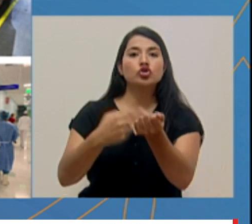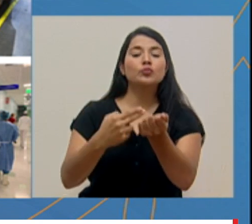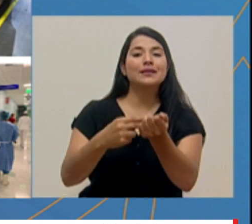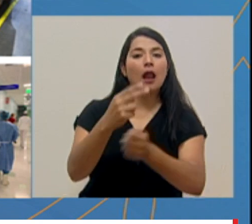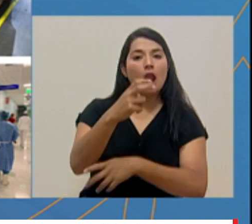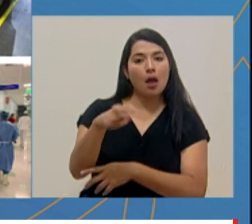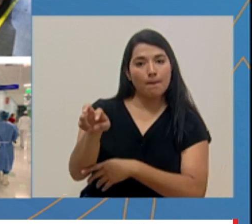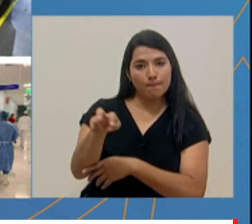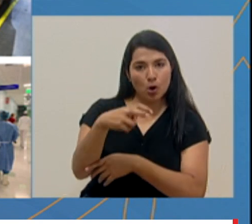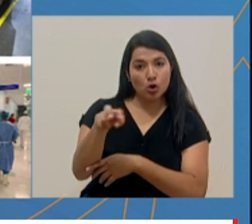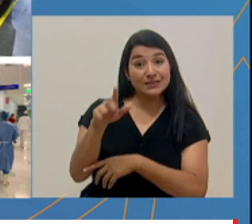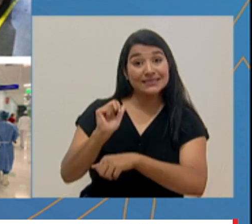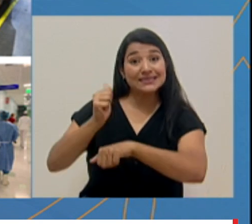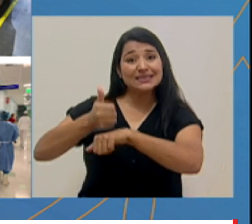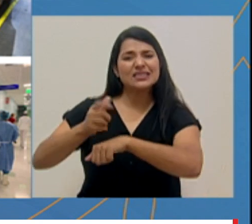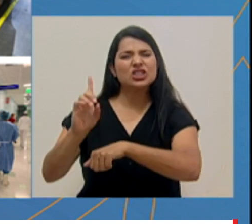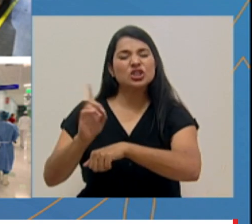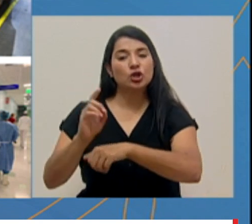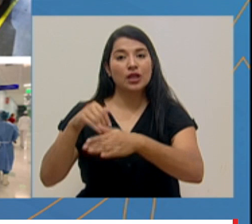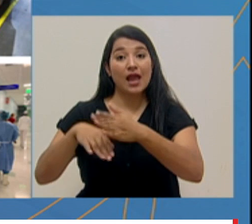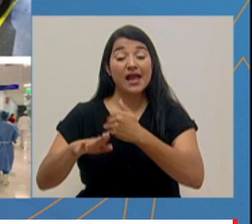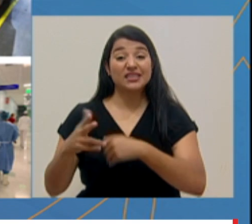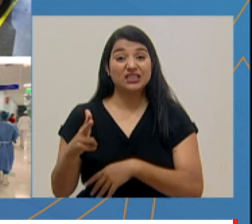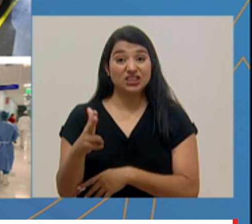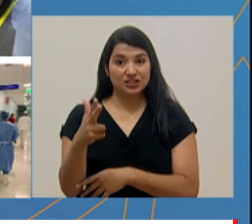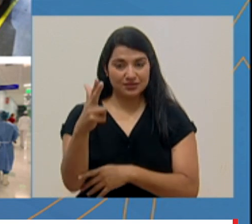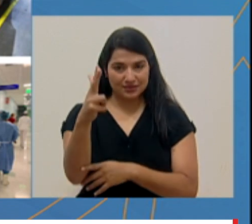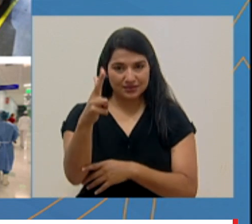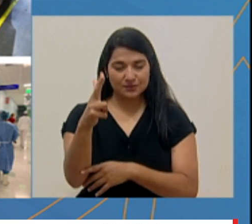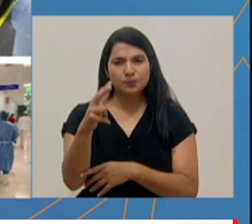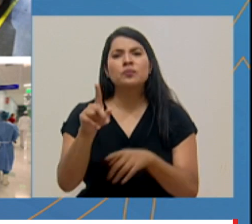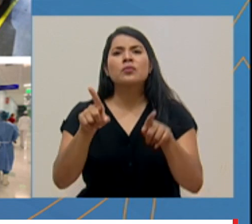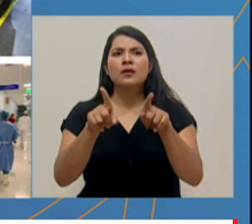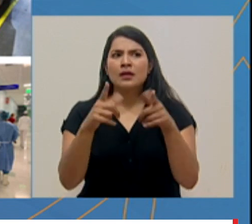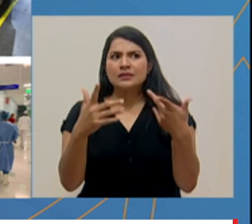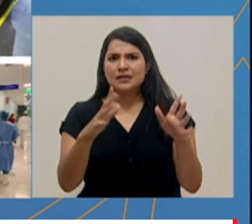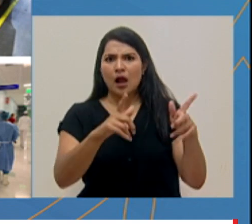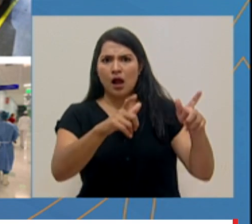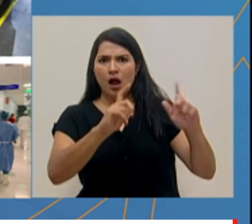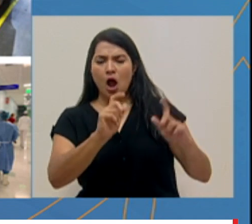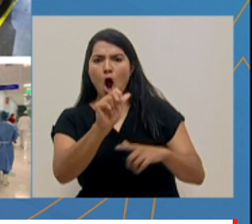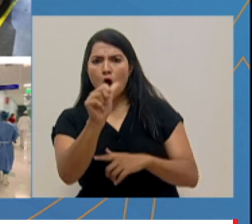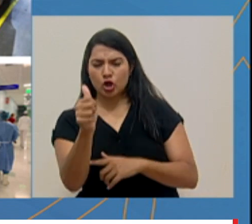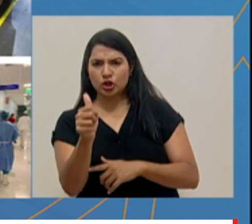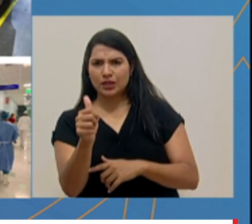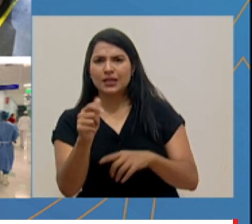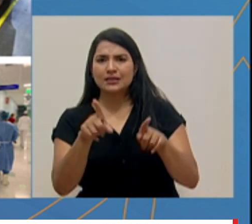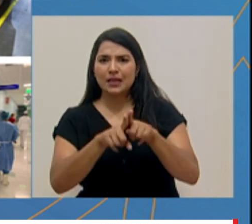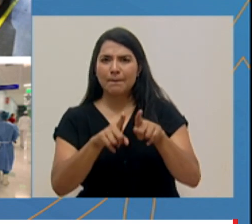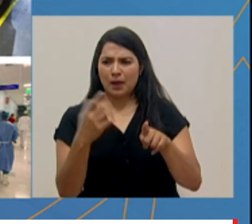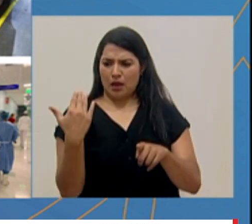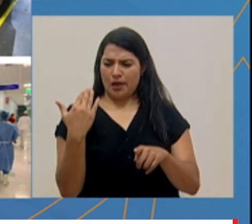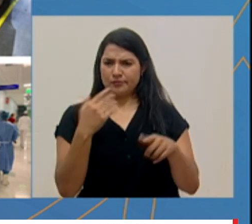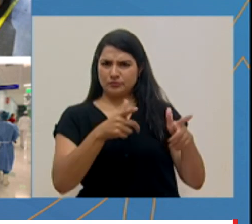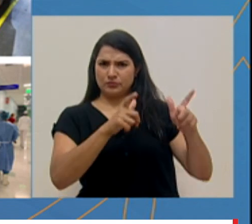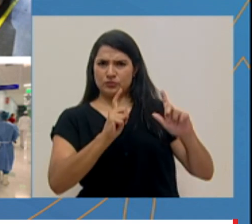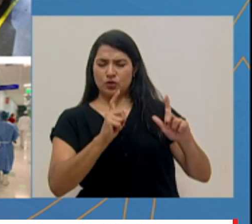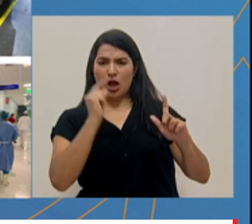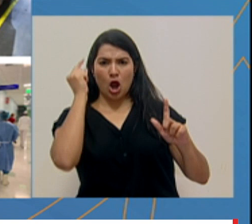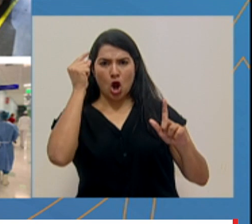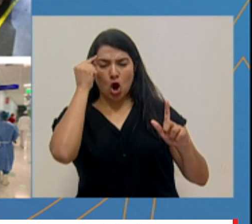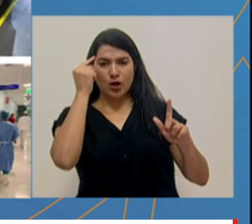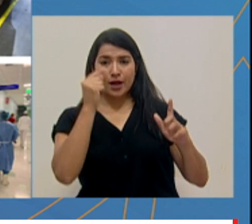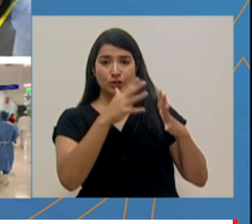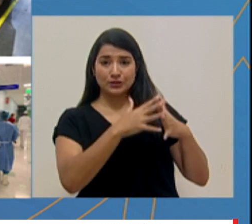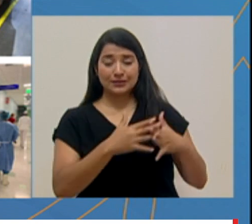está establecida en Los Chiles. Hemos recibido otras, por ejemplo, una donación reciente del gobierno de los